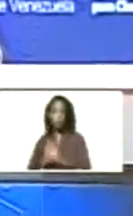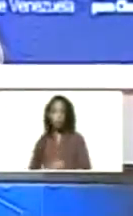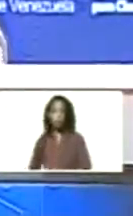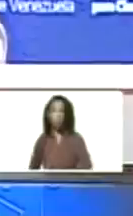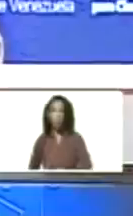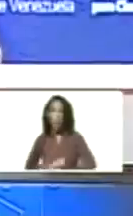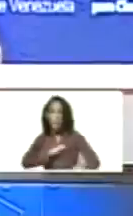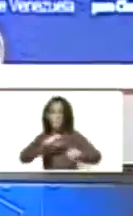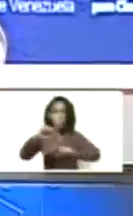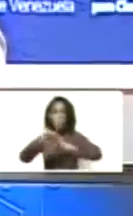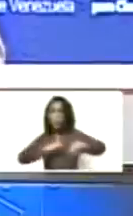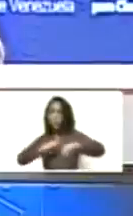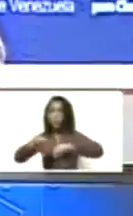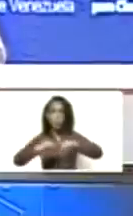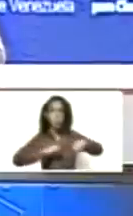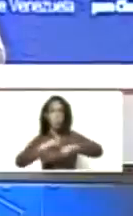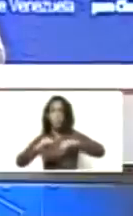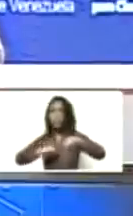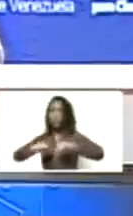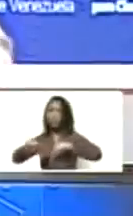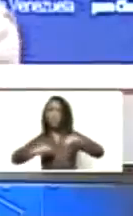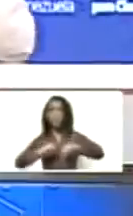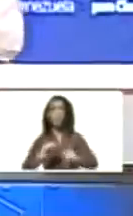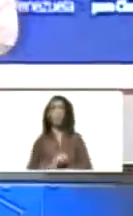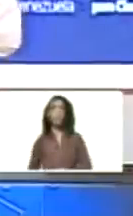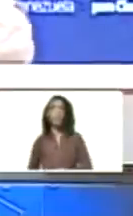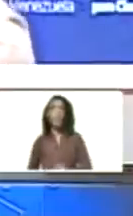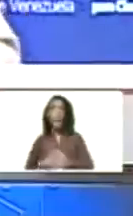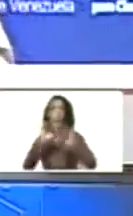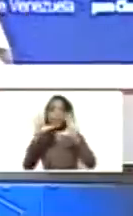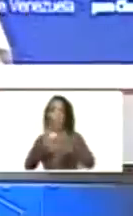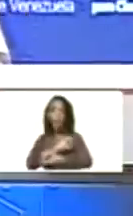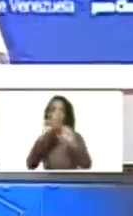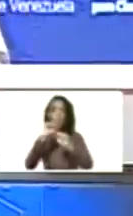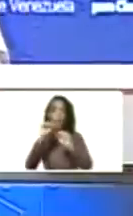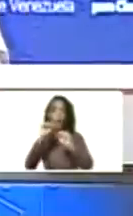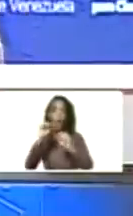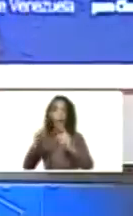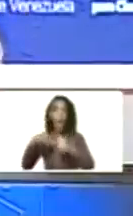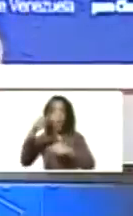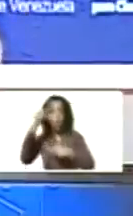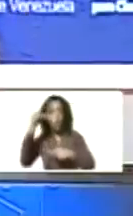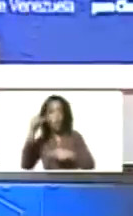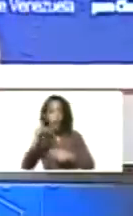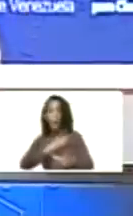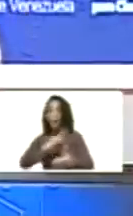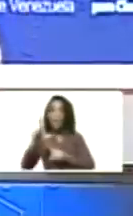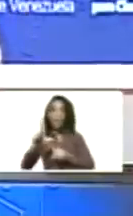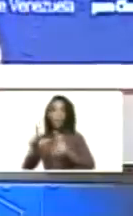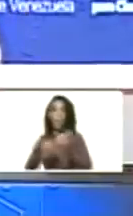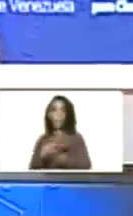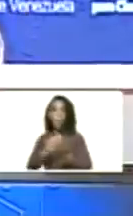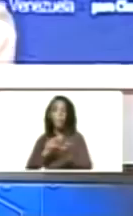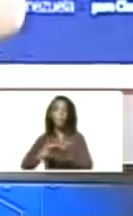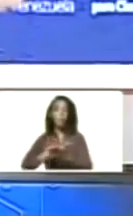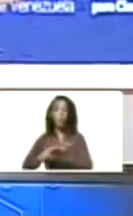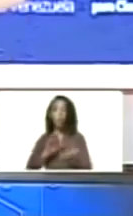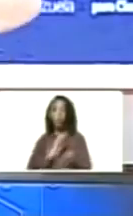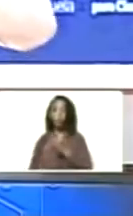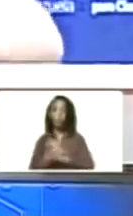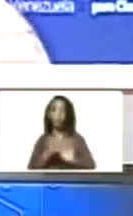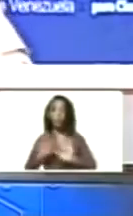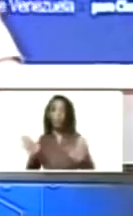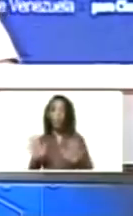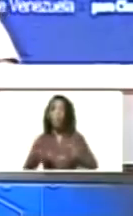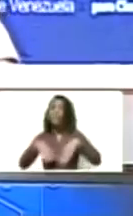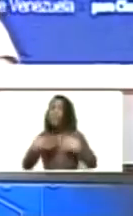se movió, pim, pum, pa, y a las 10 de la mañana del otro día estaba resuelto el problema. ¿Cuál era el